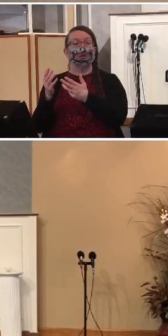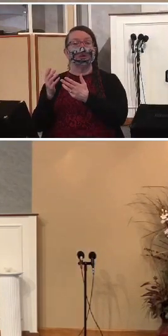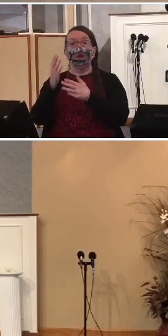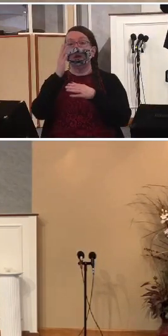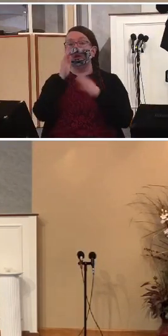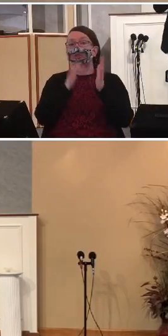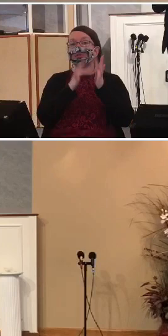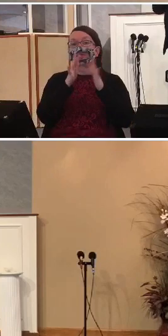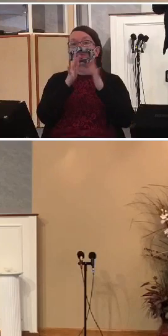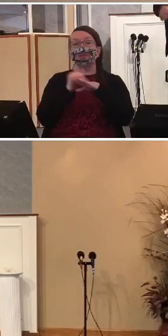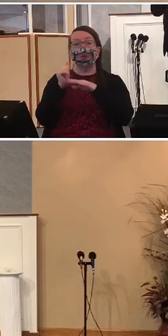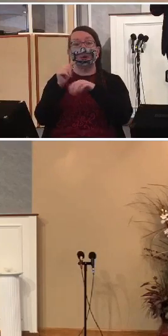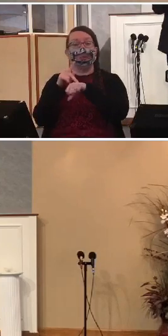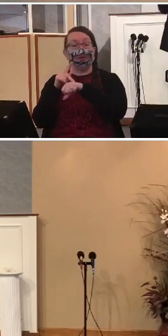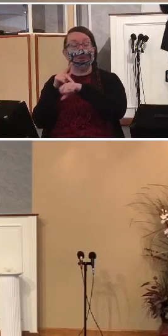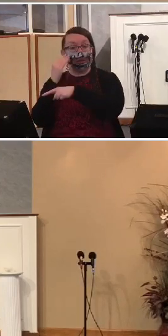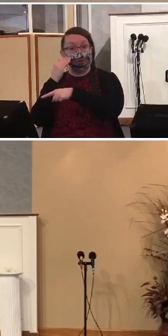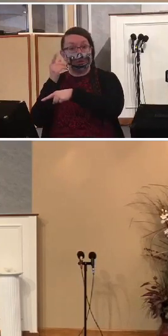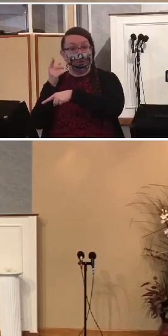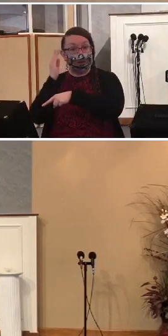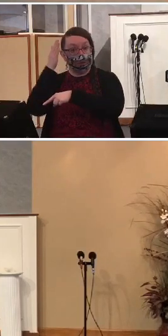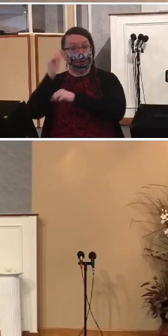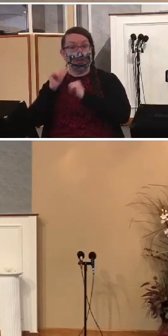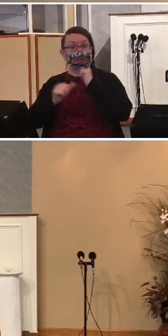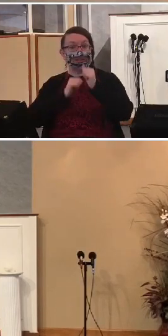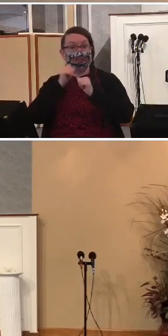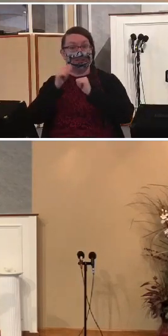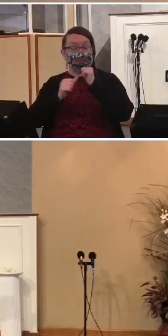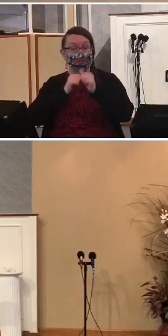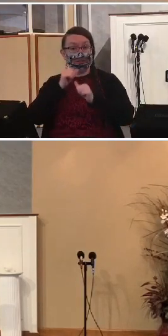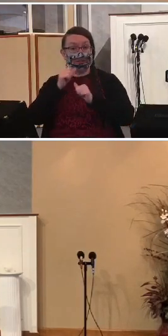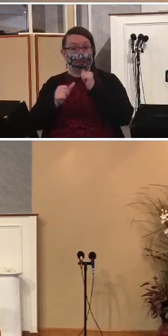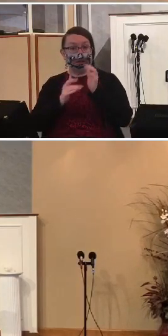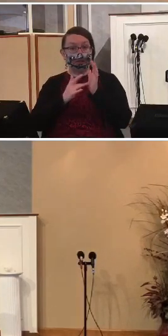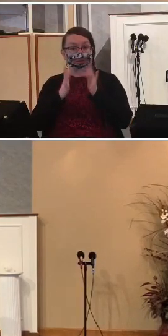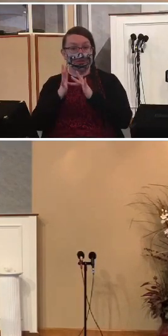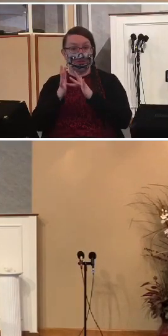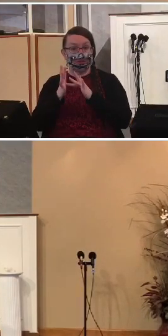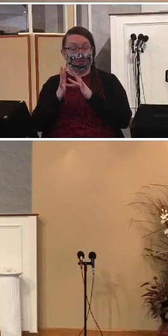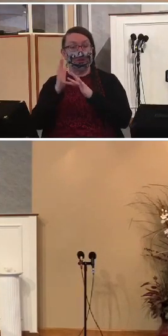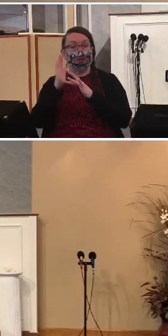a negar. Dios llamó a Pedro sabiendo que él...